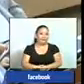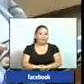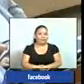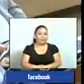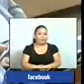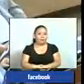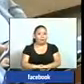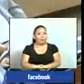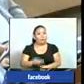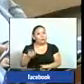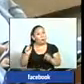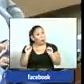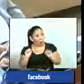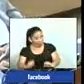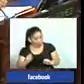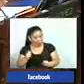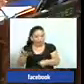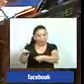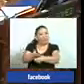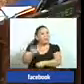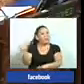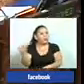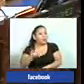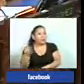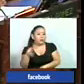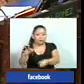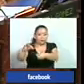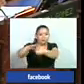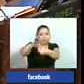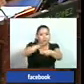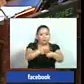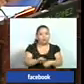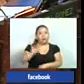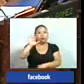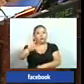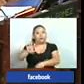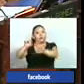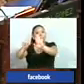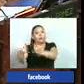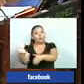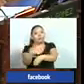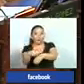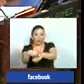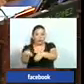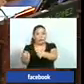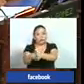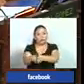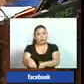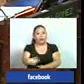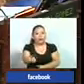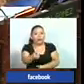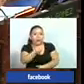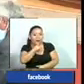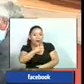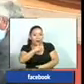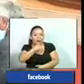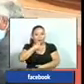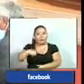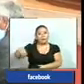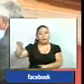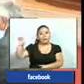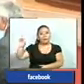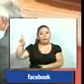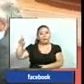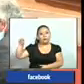Para una posible destitución se requieren los votos de al menos 56 diputados. Este es un informe para Noticiero